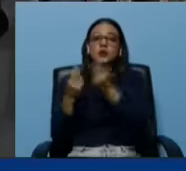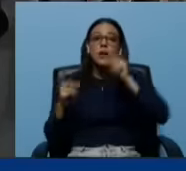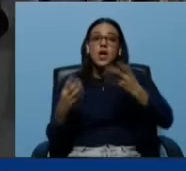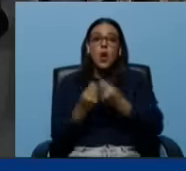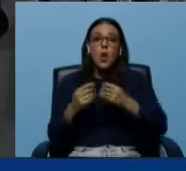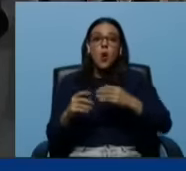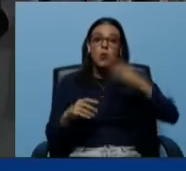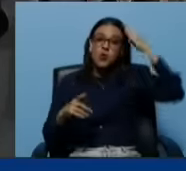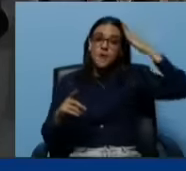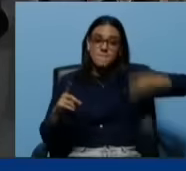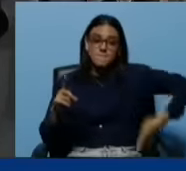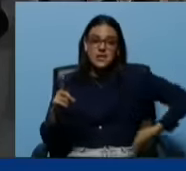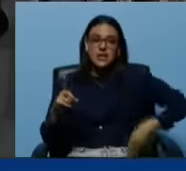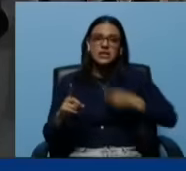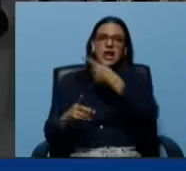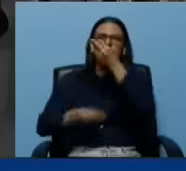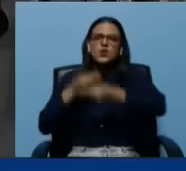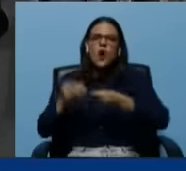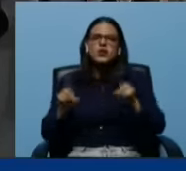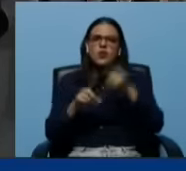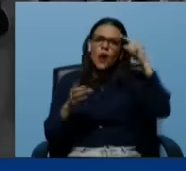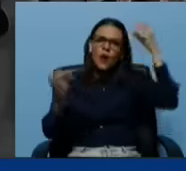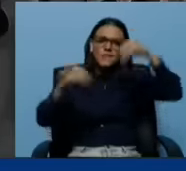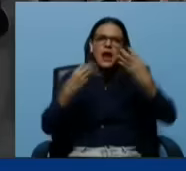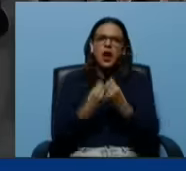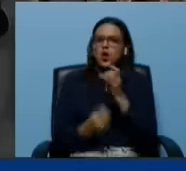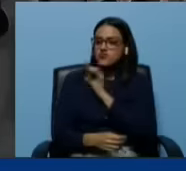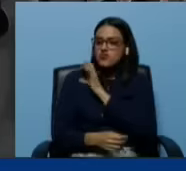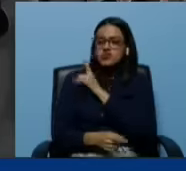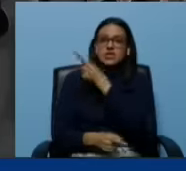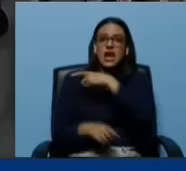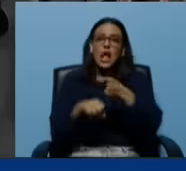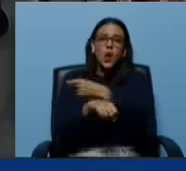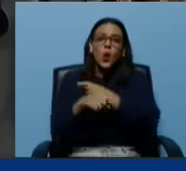militares, crearon un plan en Chile con el gobierno fascista